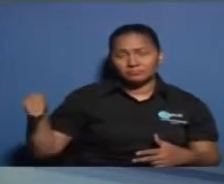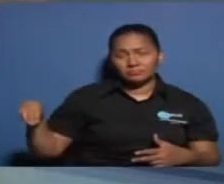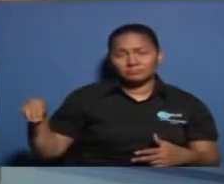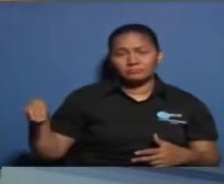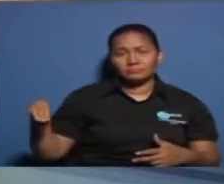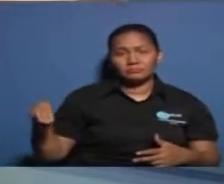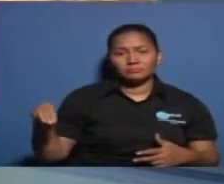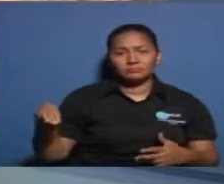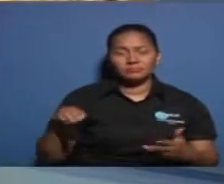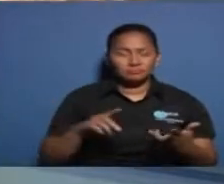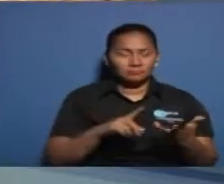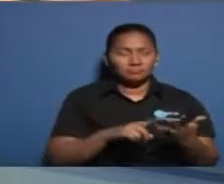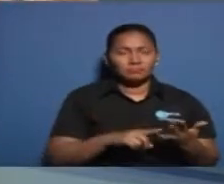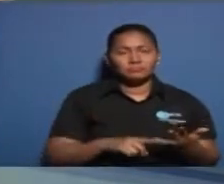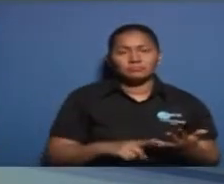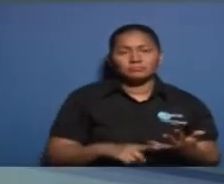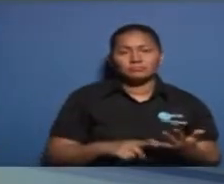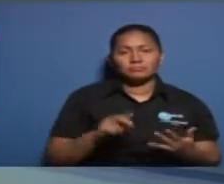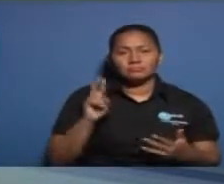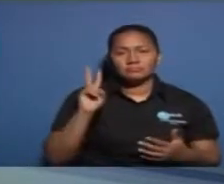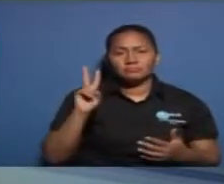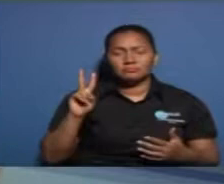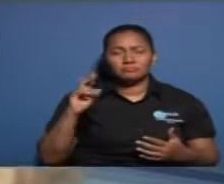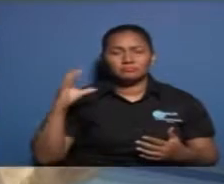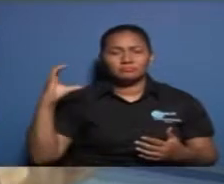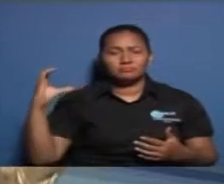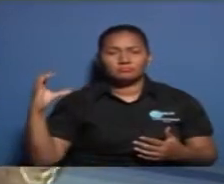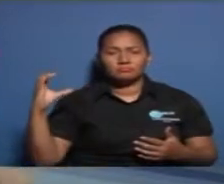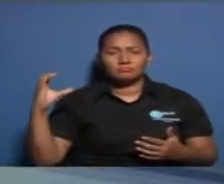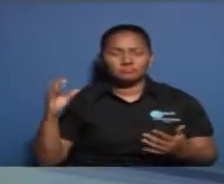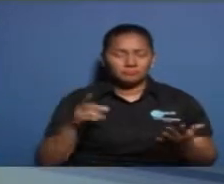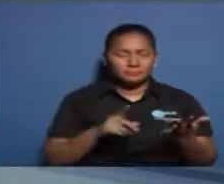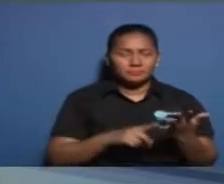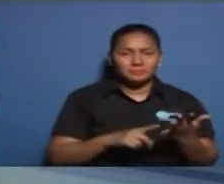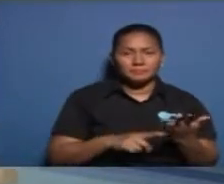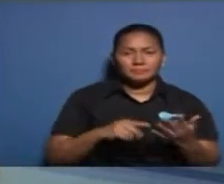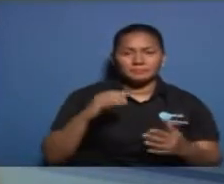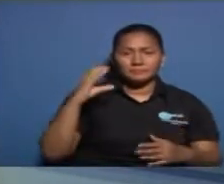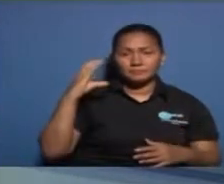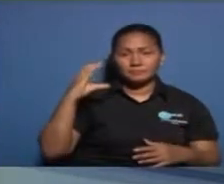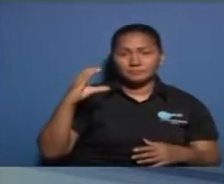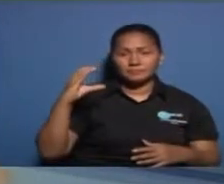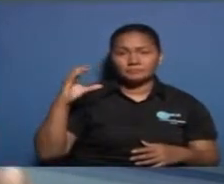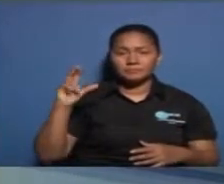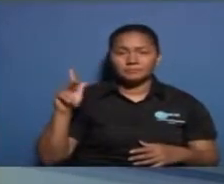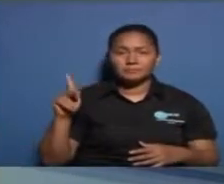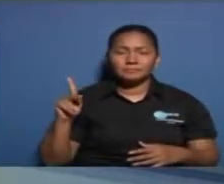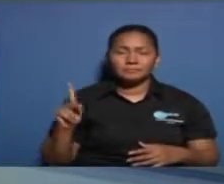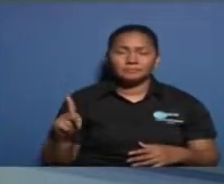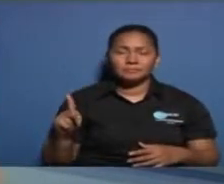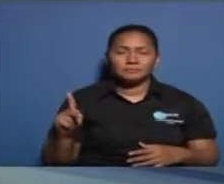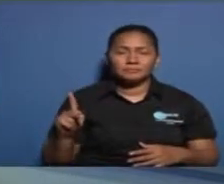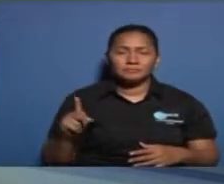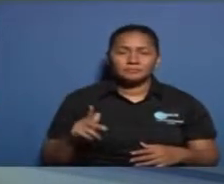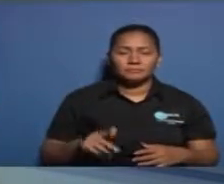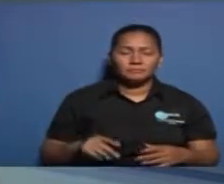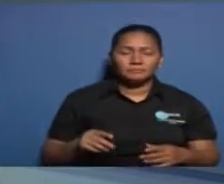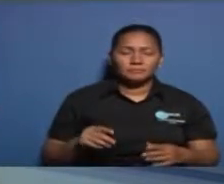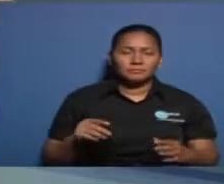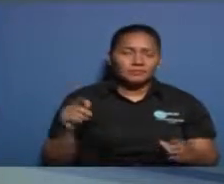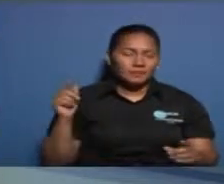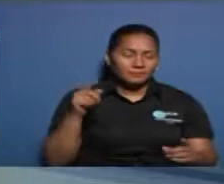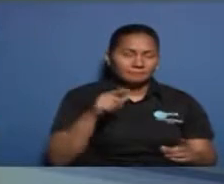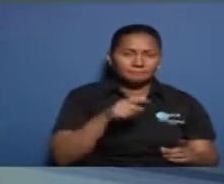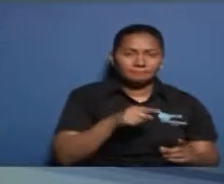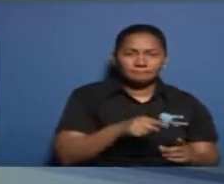violeta chamorro y cristina kirchner llegaron a la presidencia con un caudal político heredado